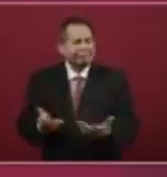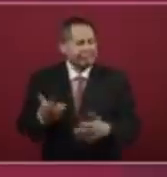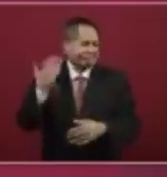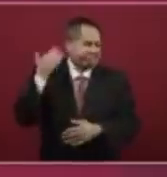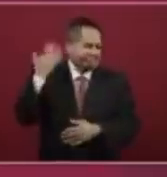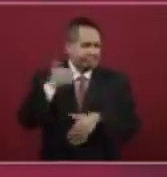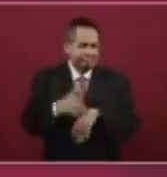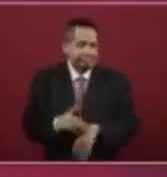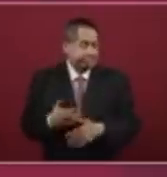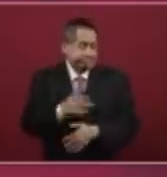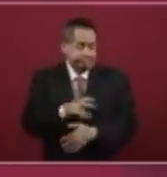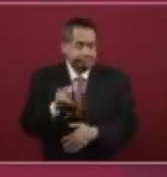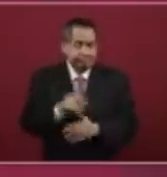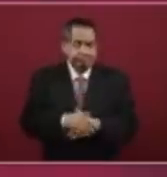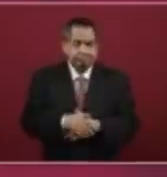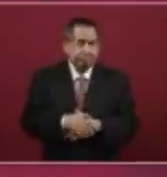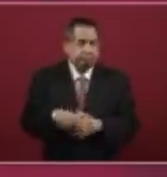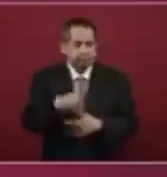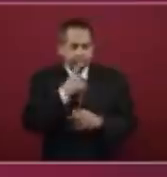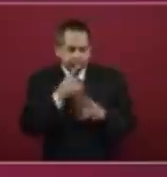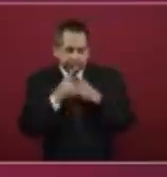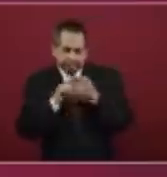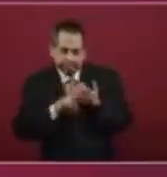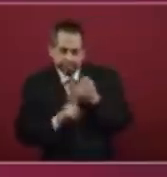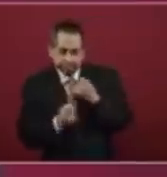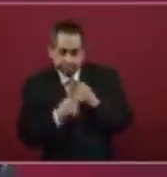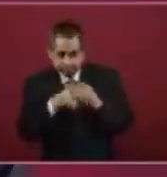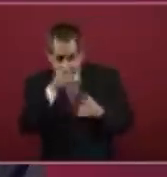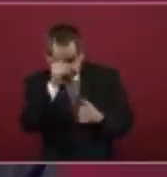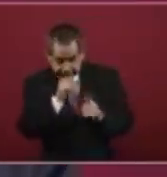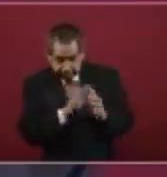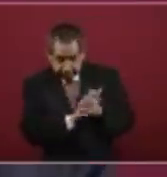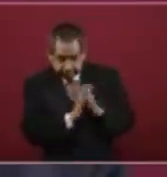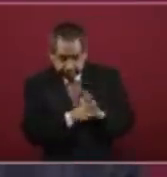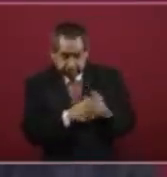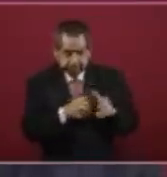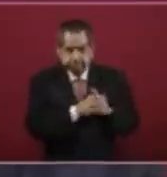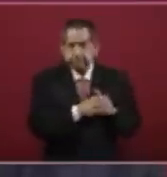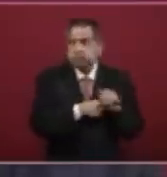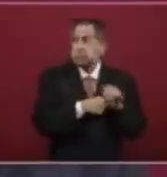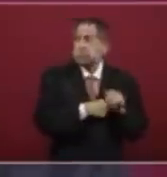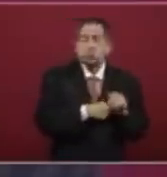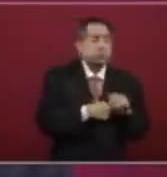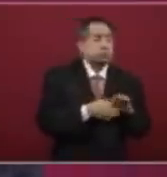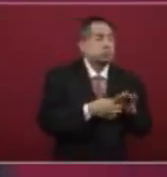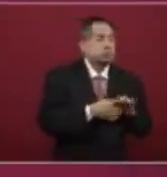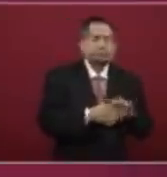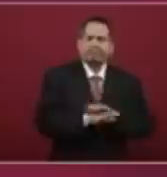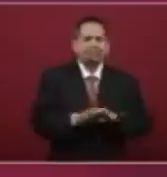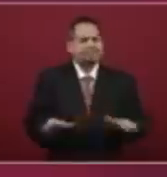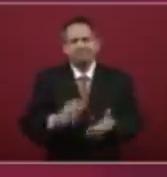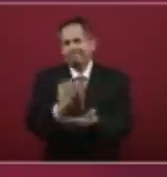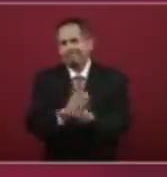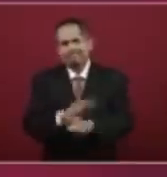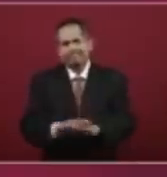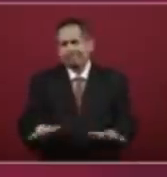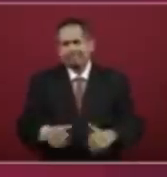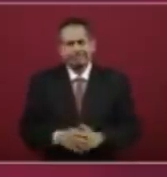no, se amarraba, se negociaba, hacían sus enjuagues, eso ya se terminó.